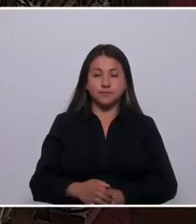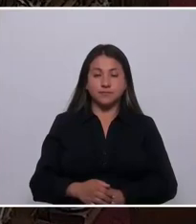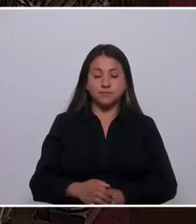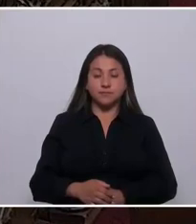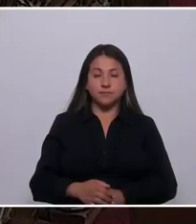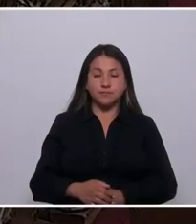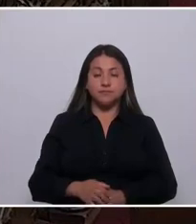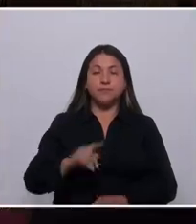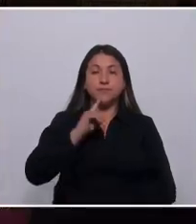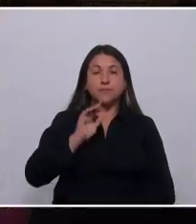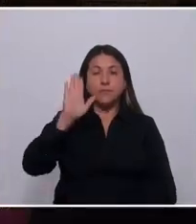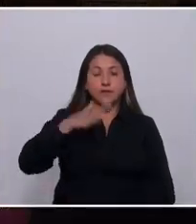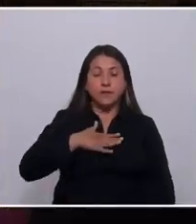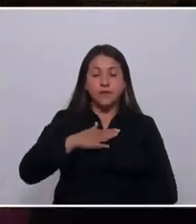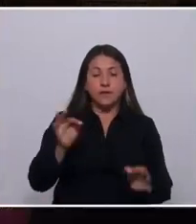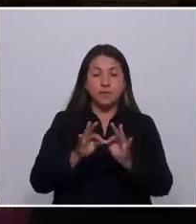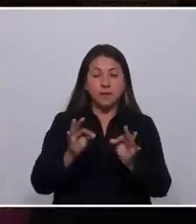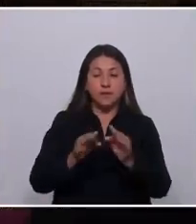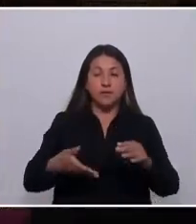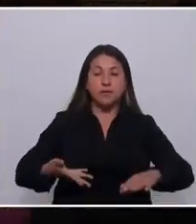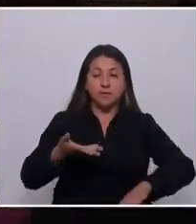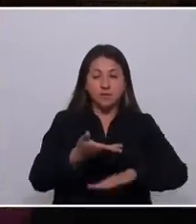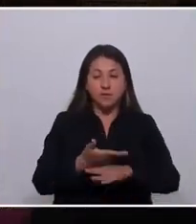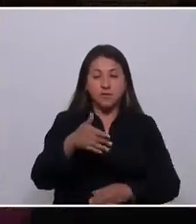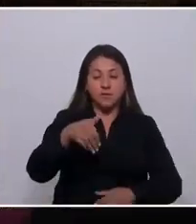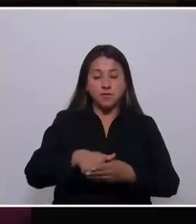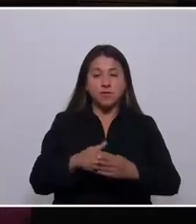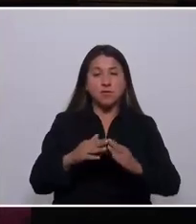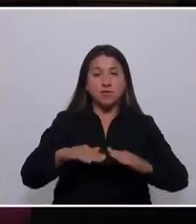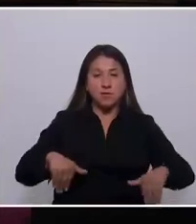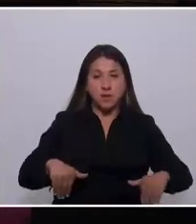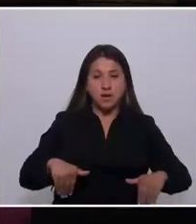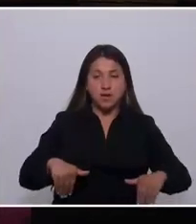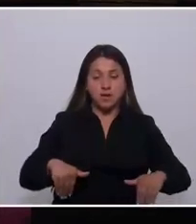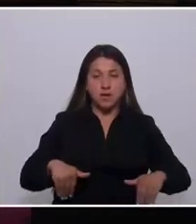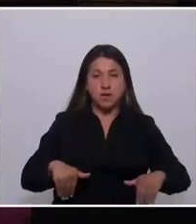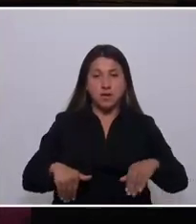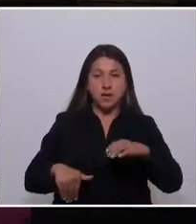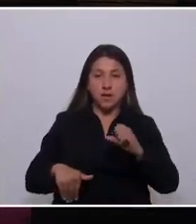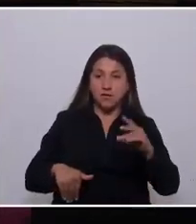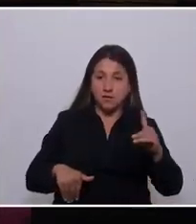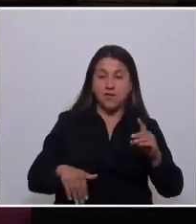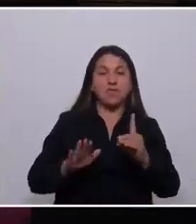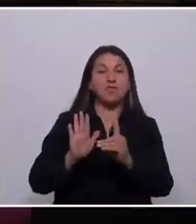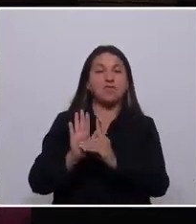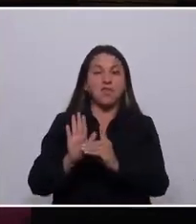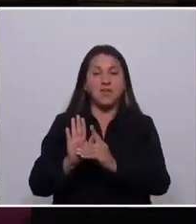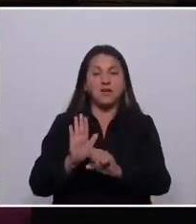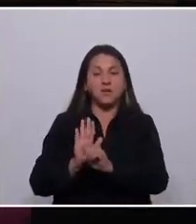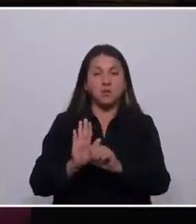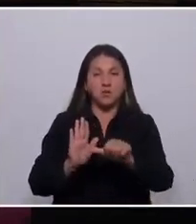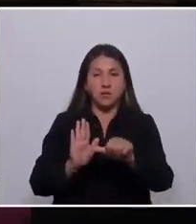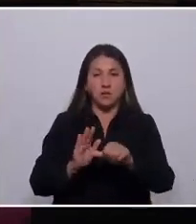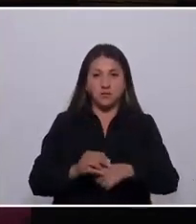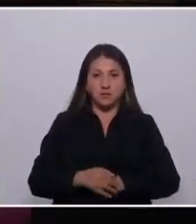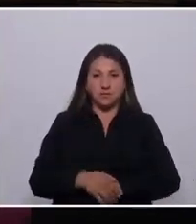Se ofrece la palabra respecto de la solicitud de votación separada de la letra D del artículo 6.